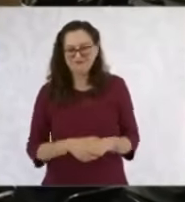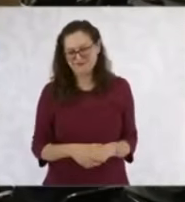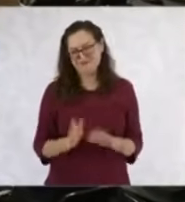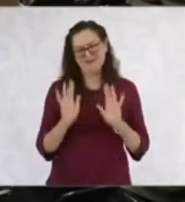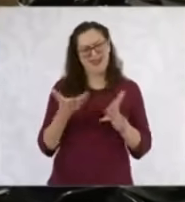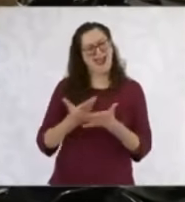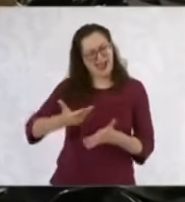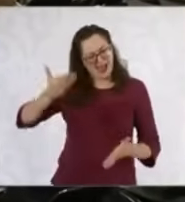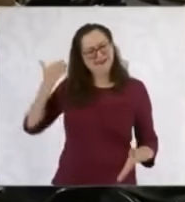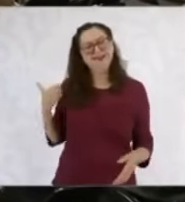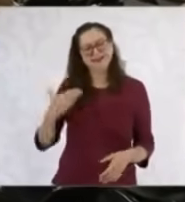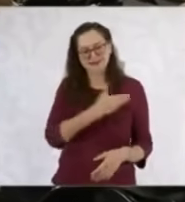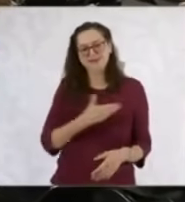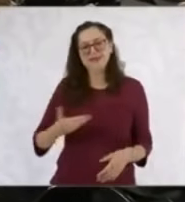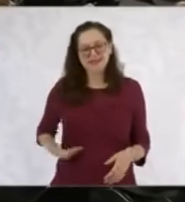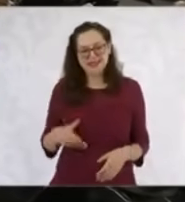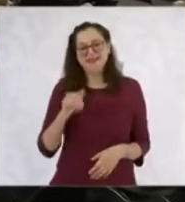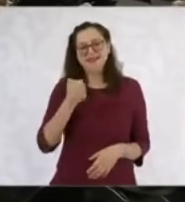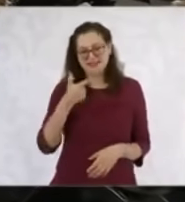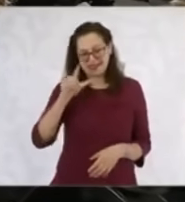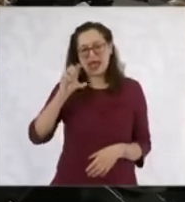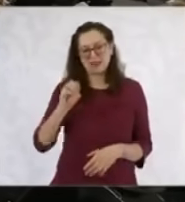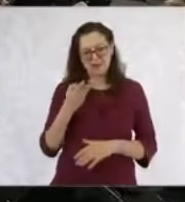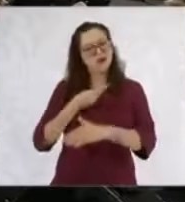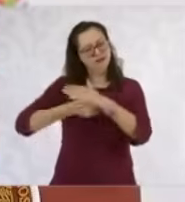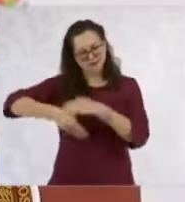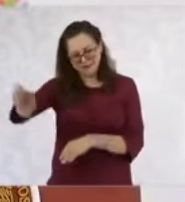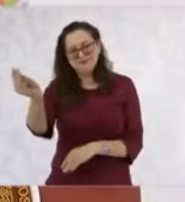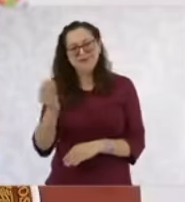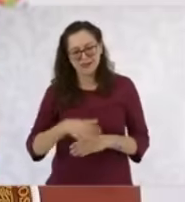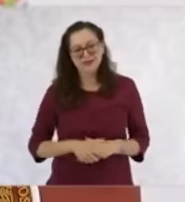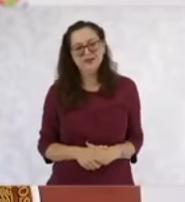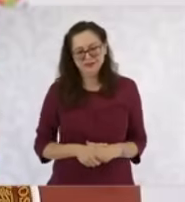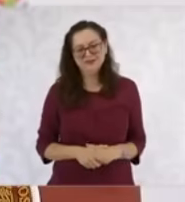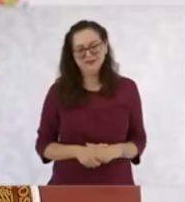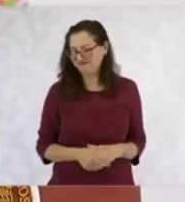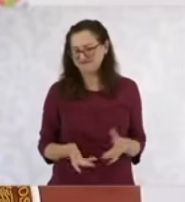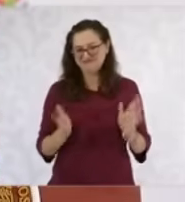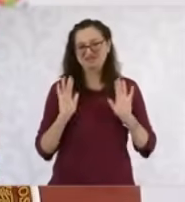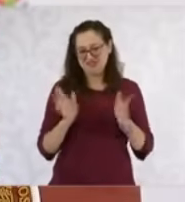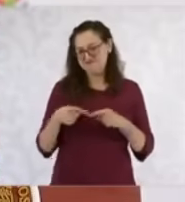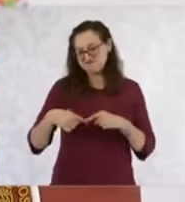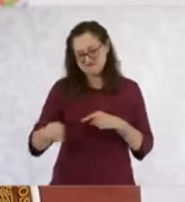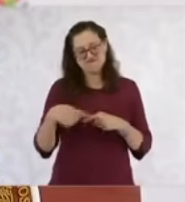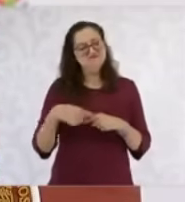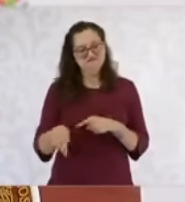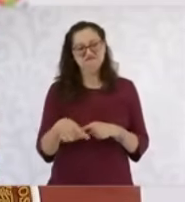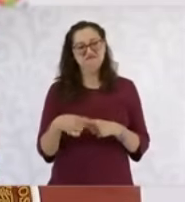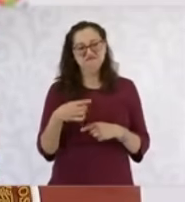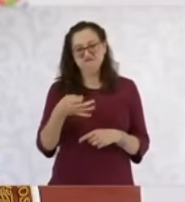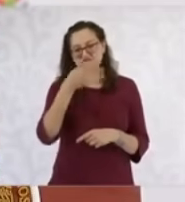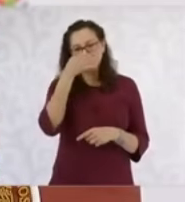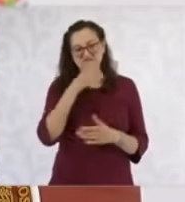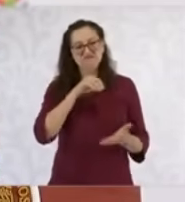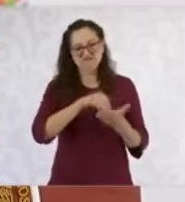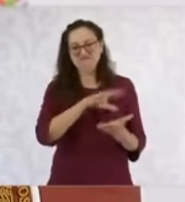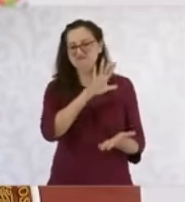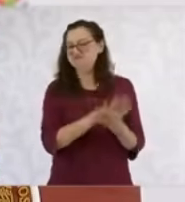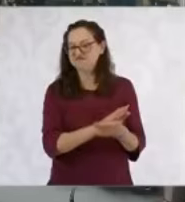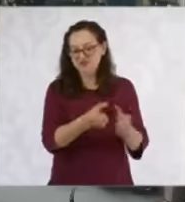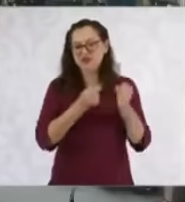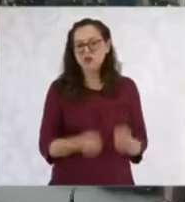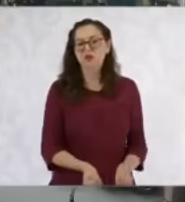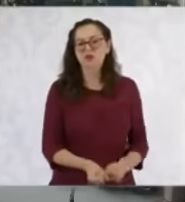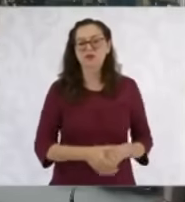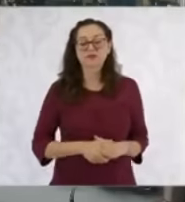López Obrador. Está por aprobarse en los próximos días, espero, en la Cámara de Diputados. Presidenta, y